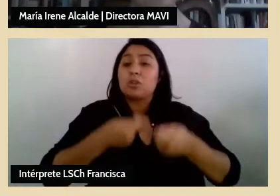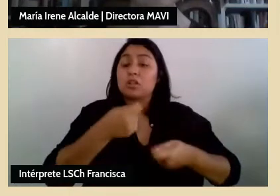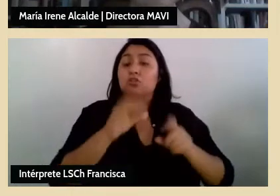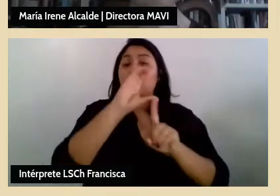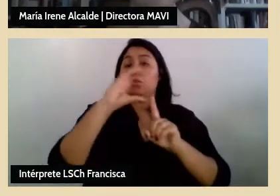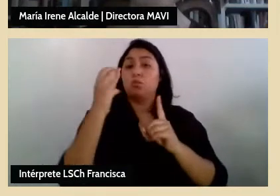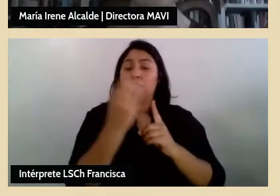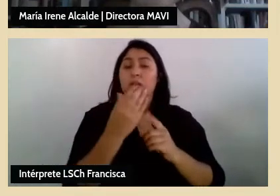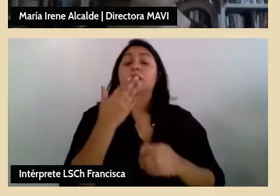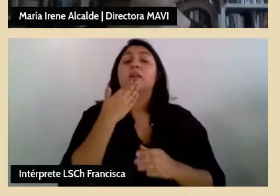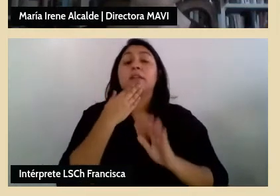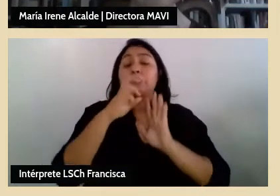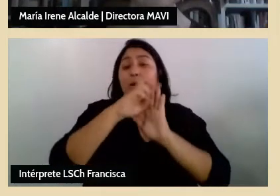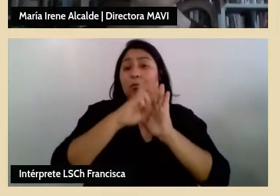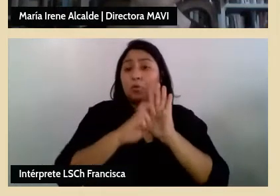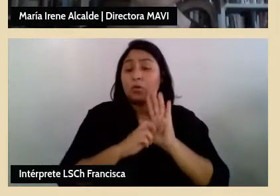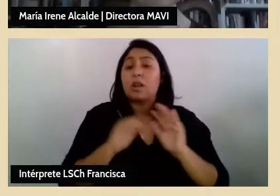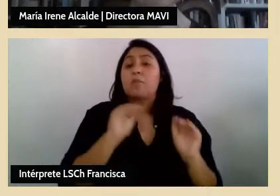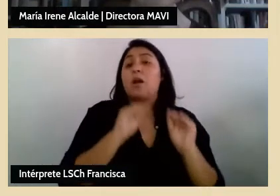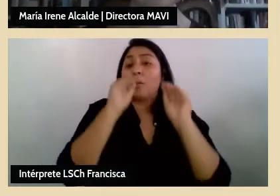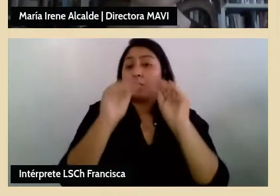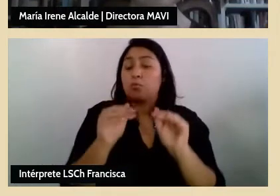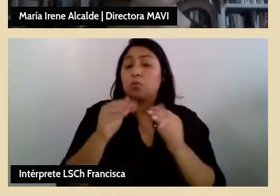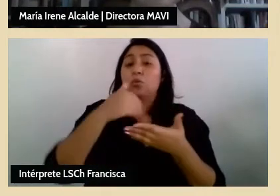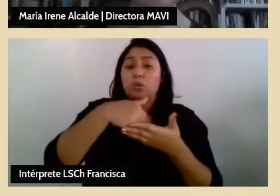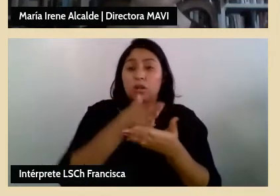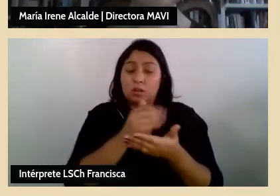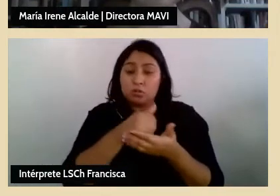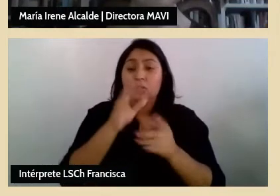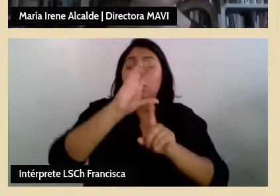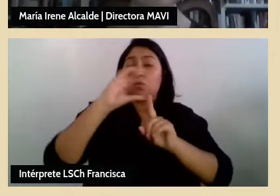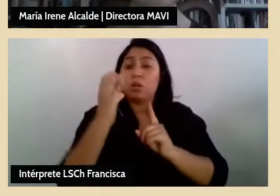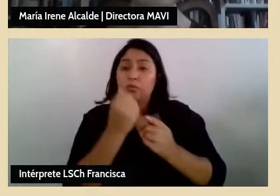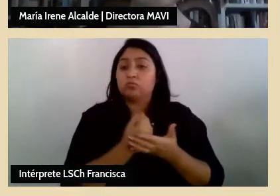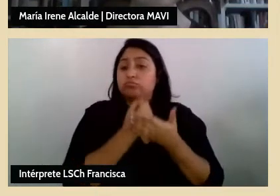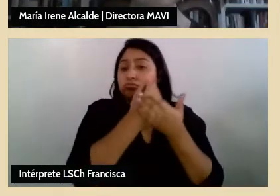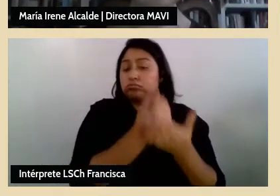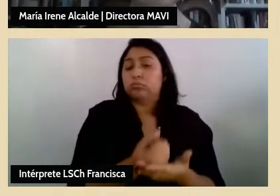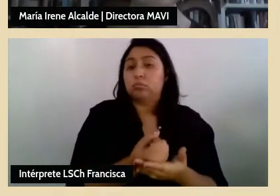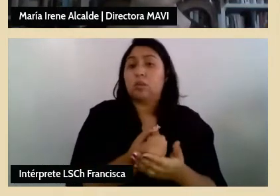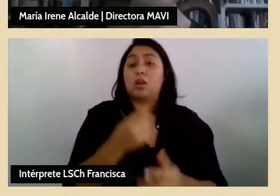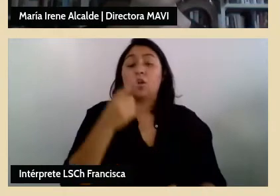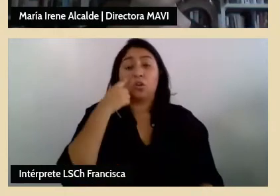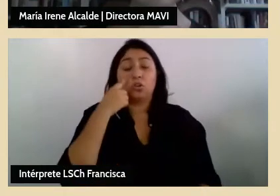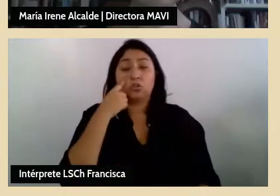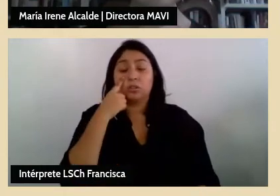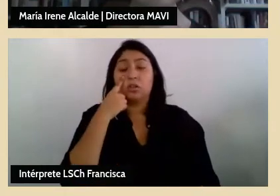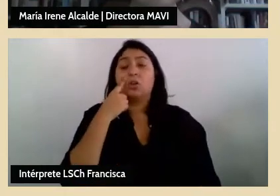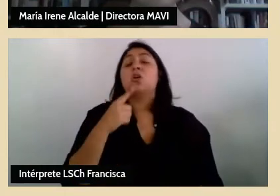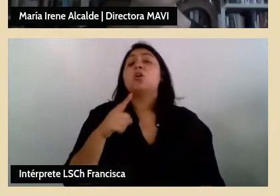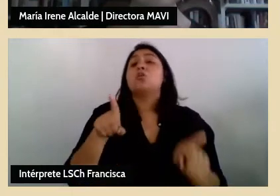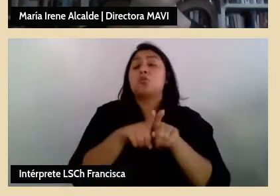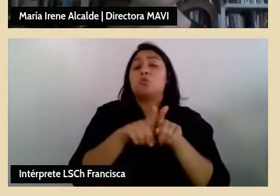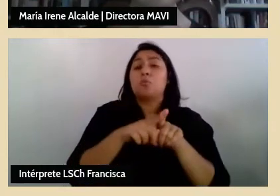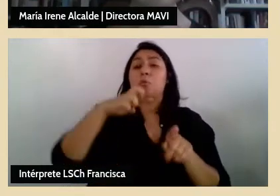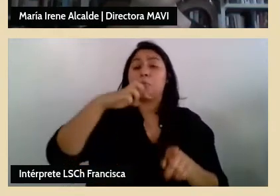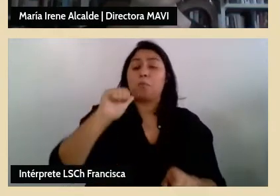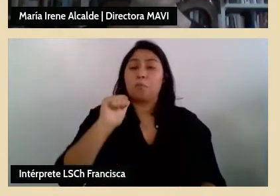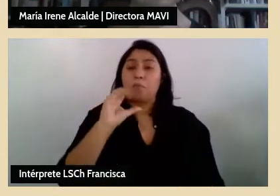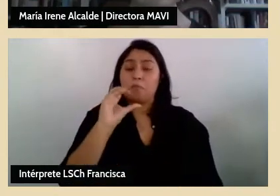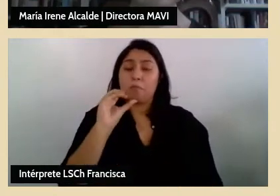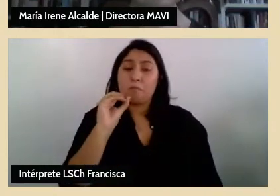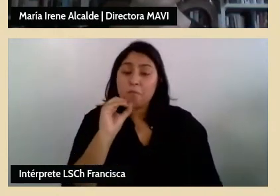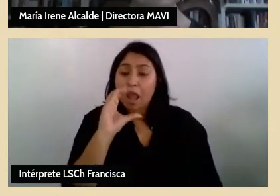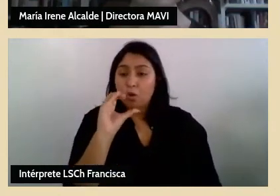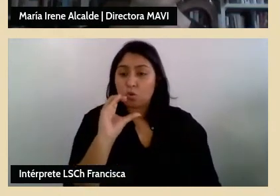las organizaciones culturales colaboradoras, más conocido como PAOC. Así que dado esta ya presentación e